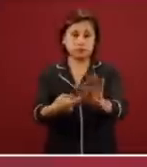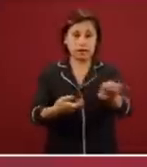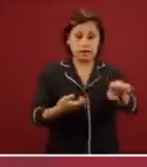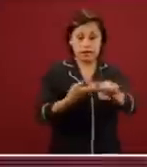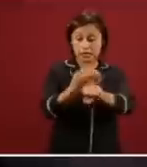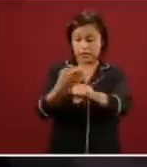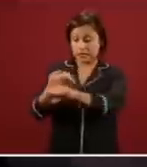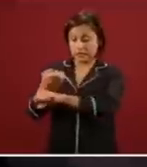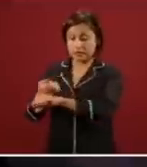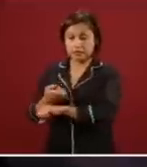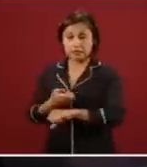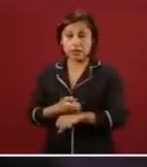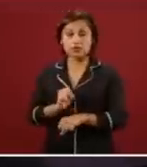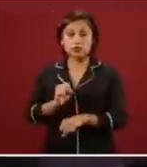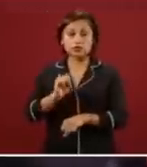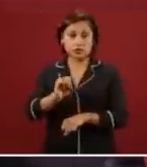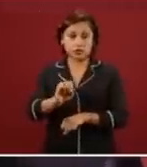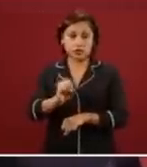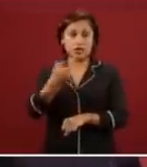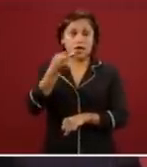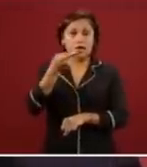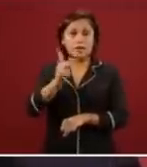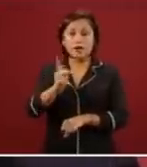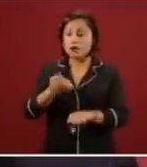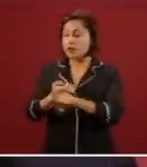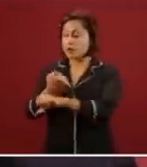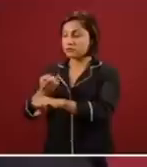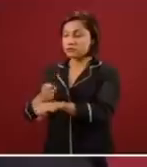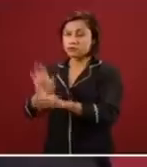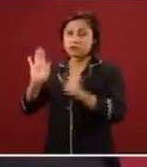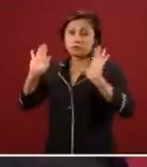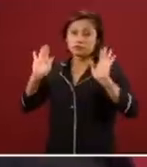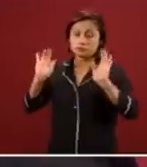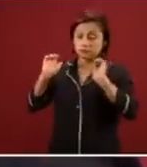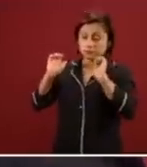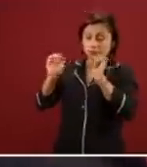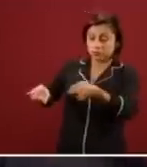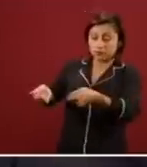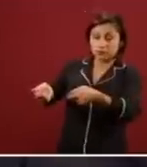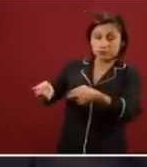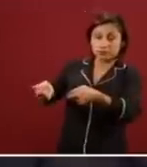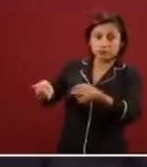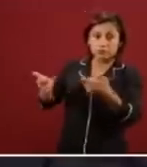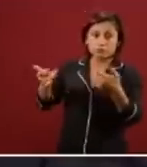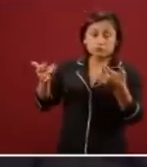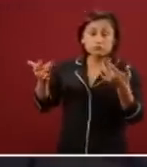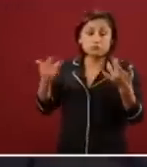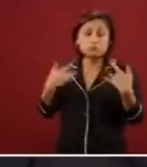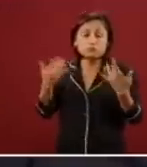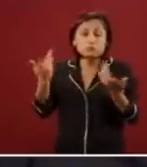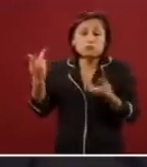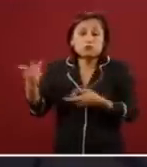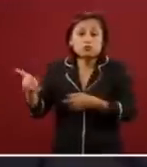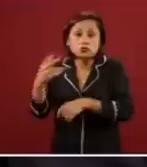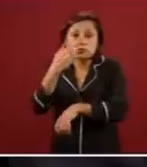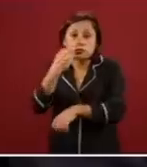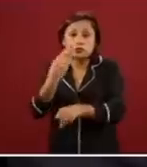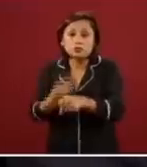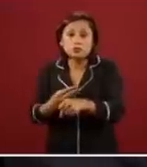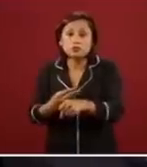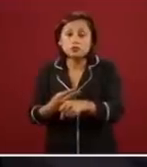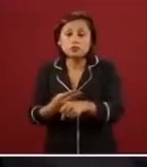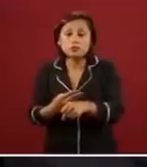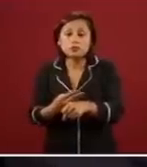pues no tenemos nosotros la responsabilidad, o se va a cumplir la Constitución y la